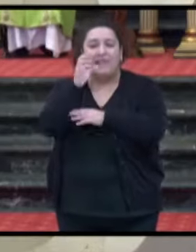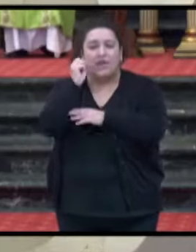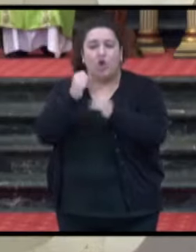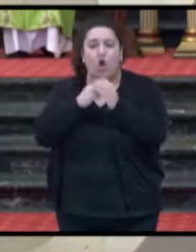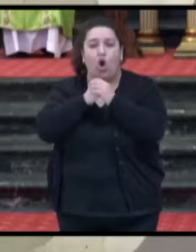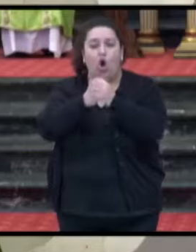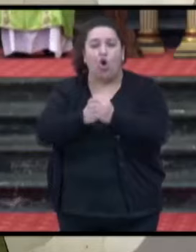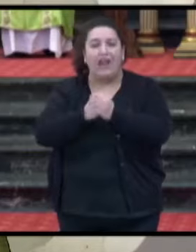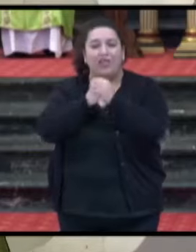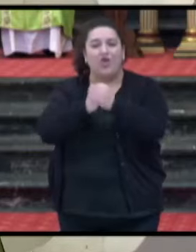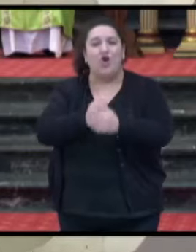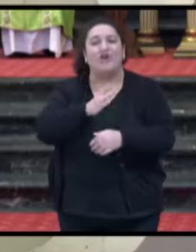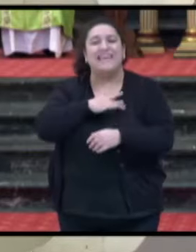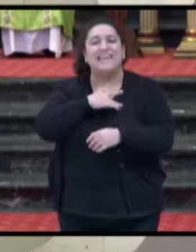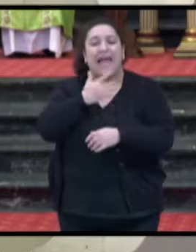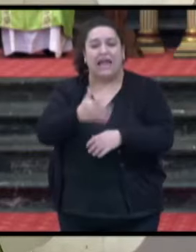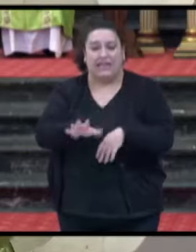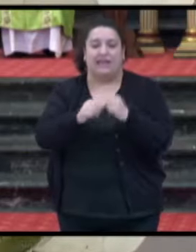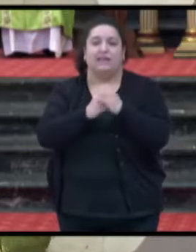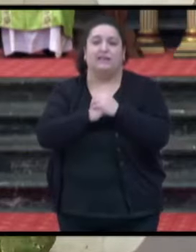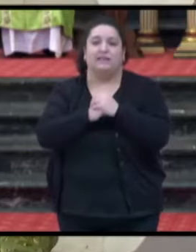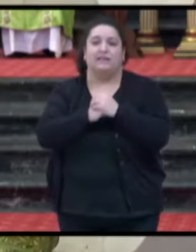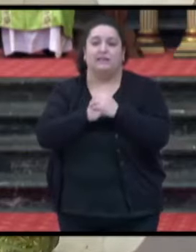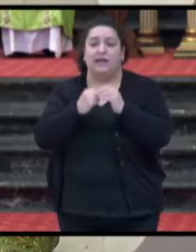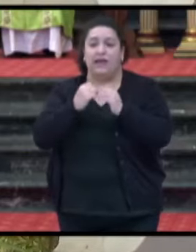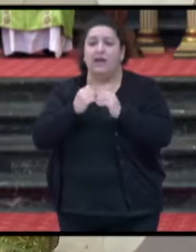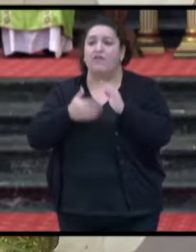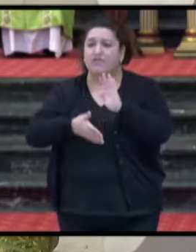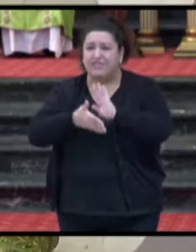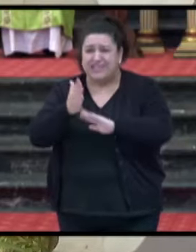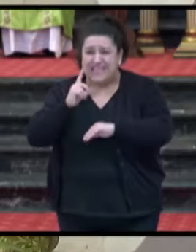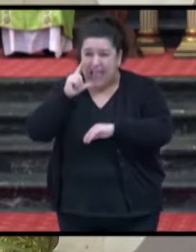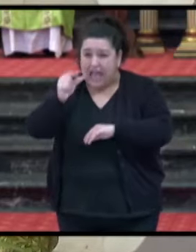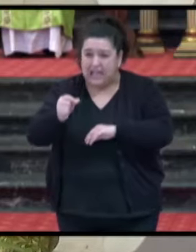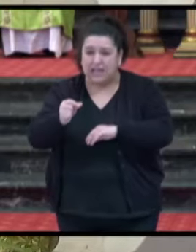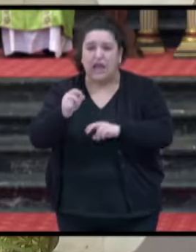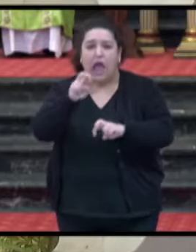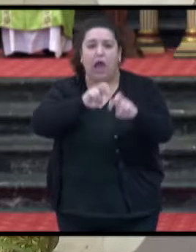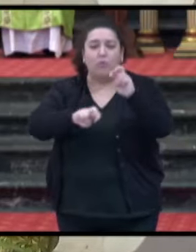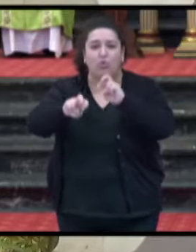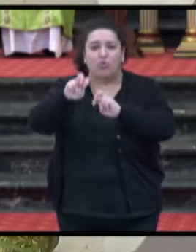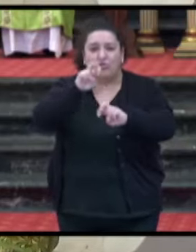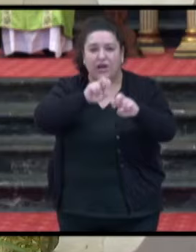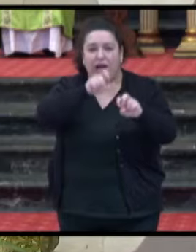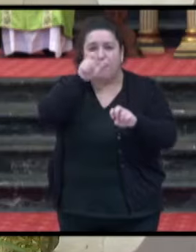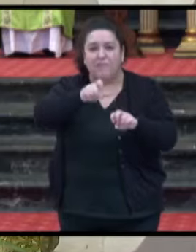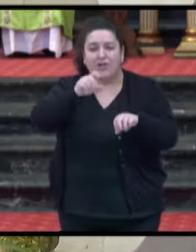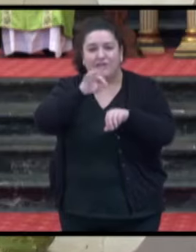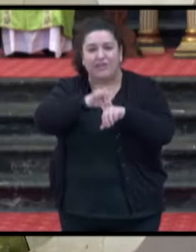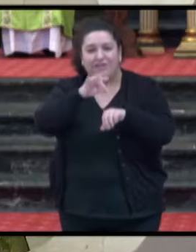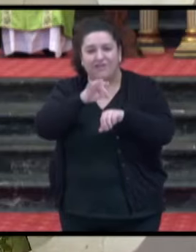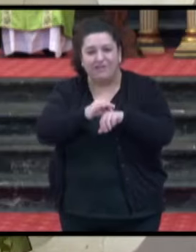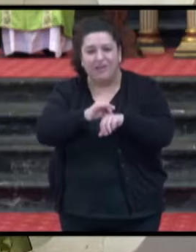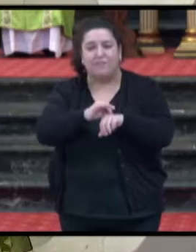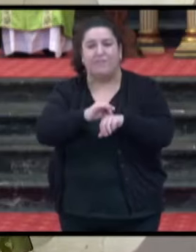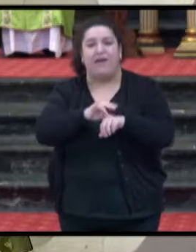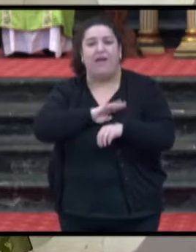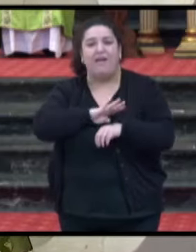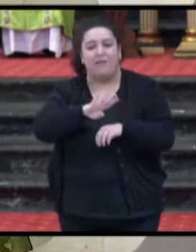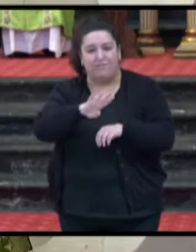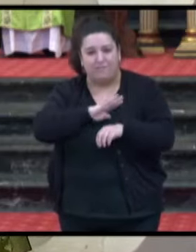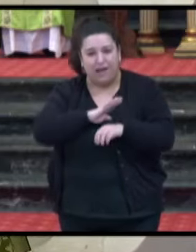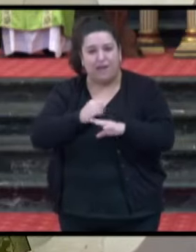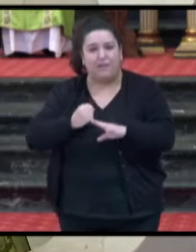y caridad salir al encuentro de los males que aquejan a